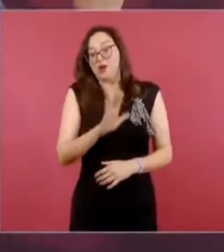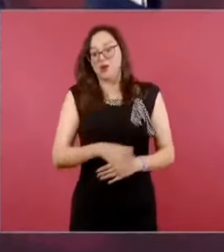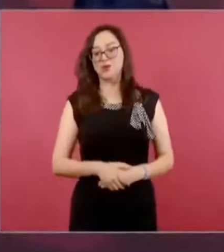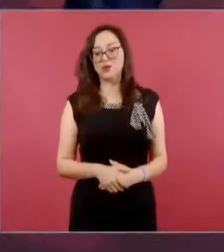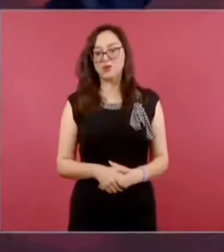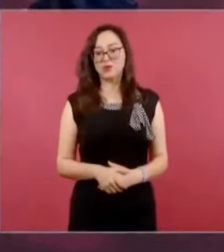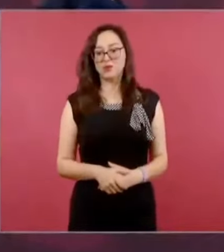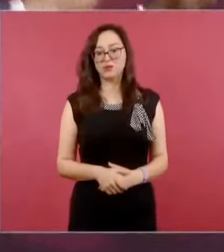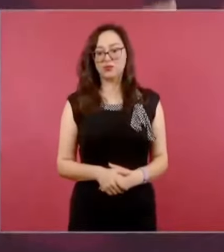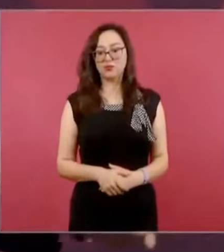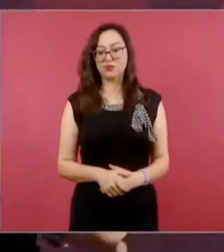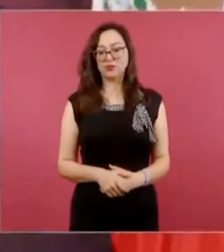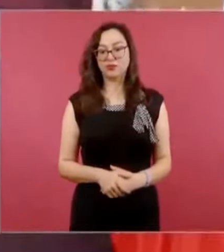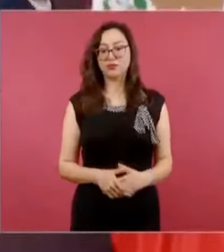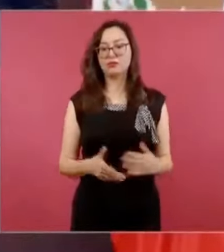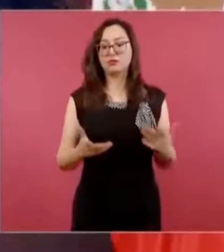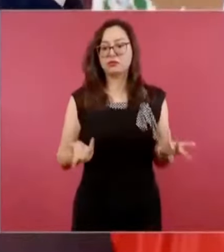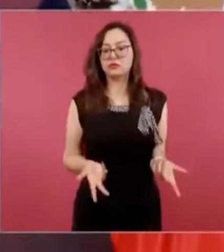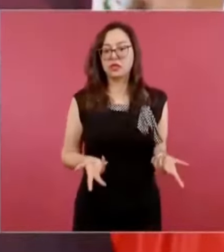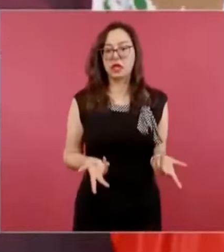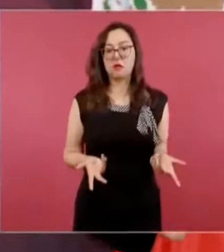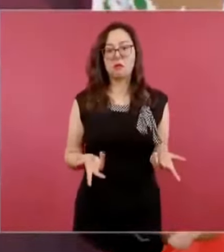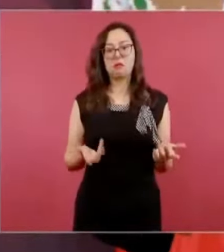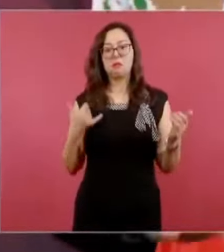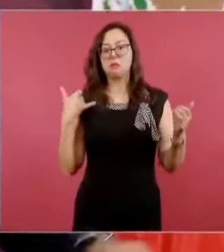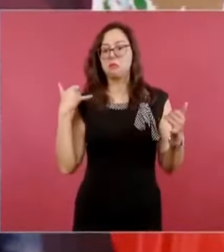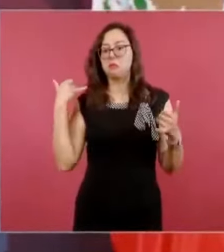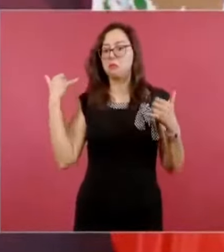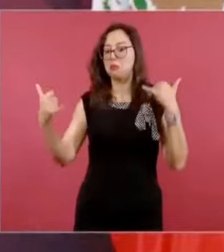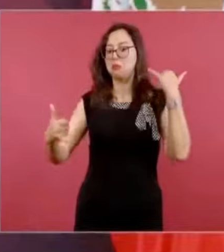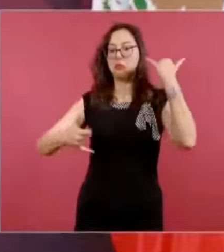con que está mal la educación, con que está mal la salud,